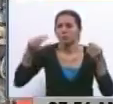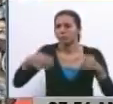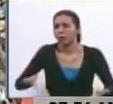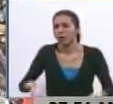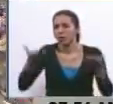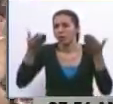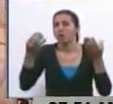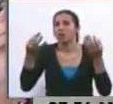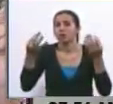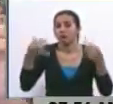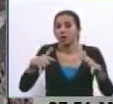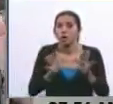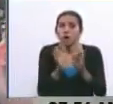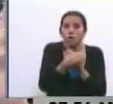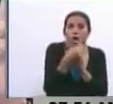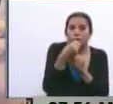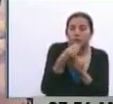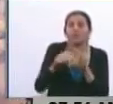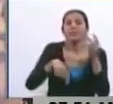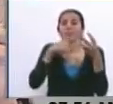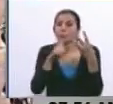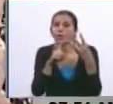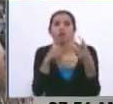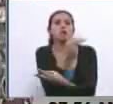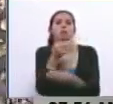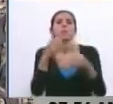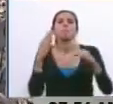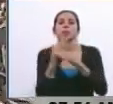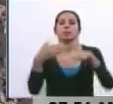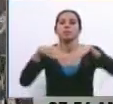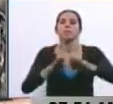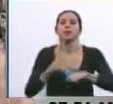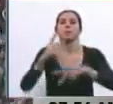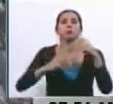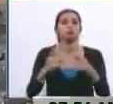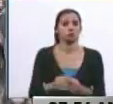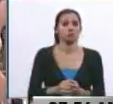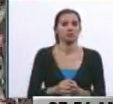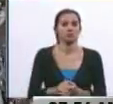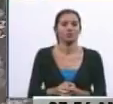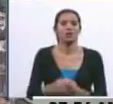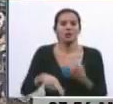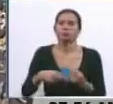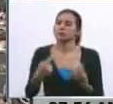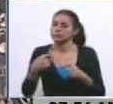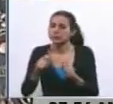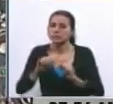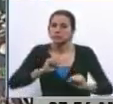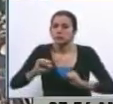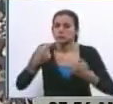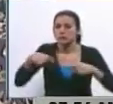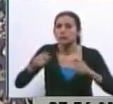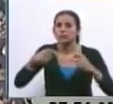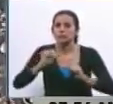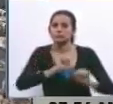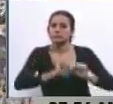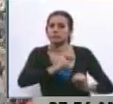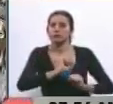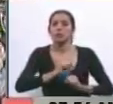y luego la no producción. Bueno, la revolución ha buscado respuesta. Nuestro presidente